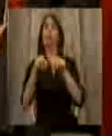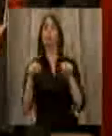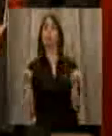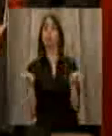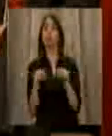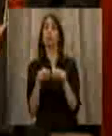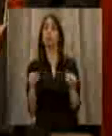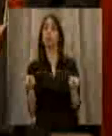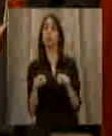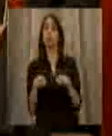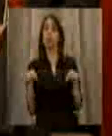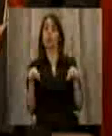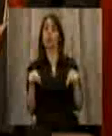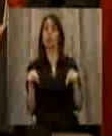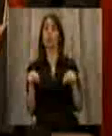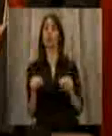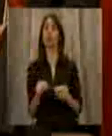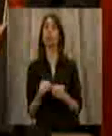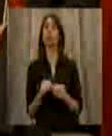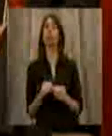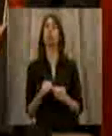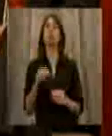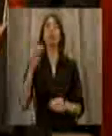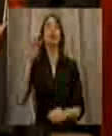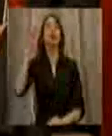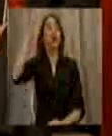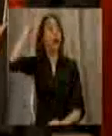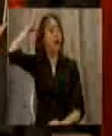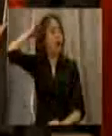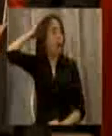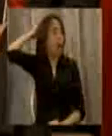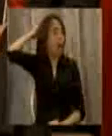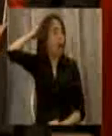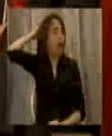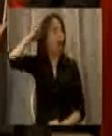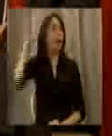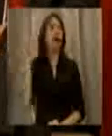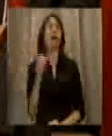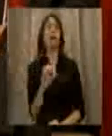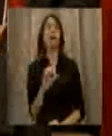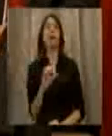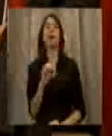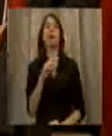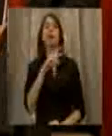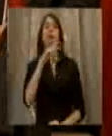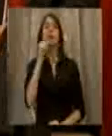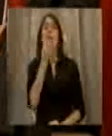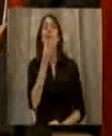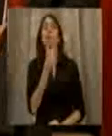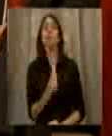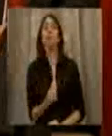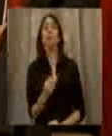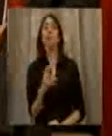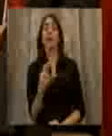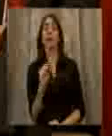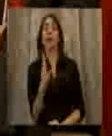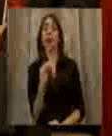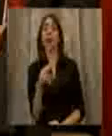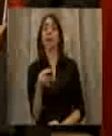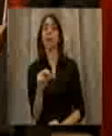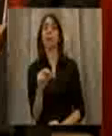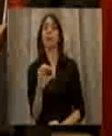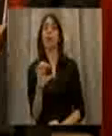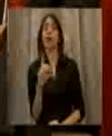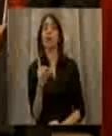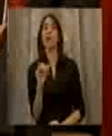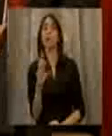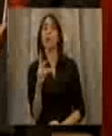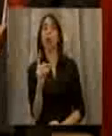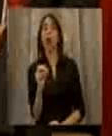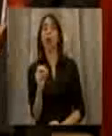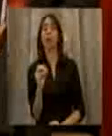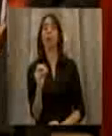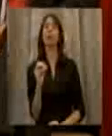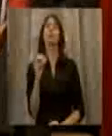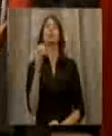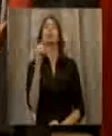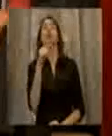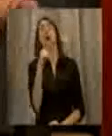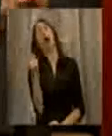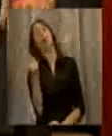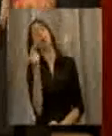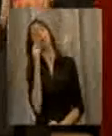del rabino Eduardo Weigert, y por lo tanto nuestro agradecimiento por la cantidad